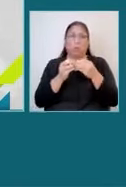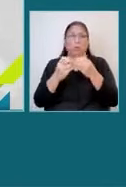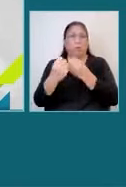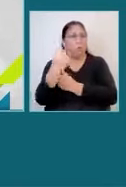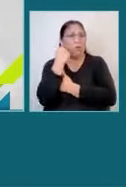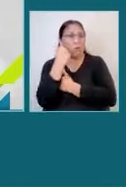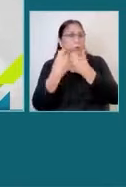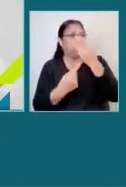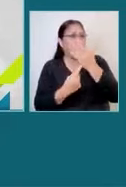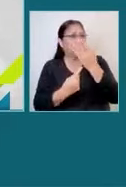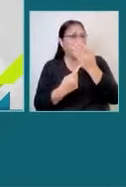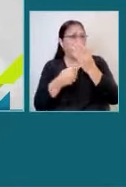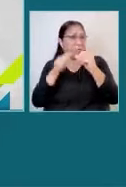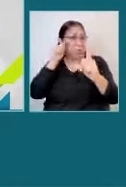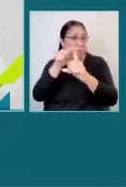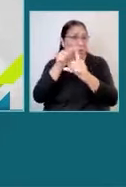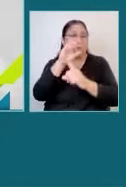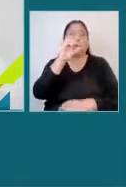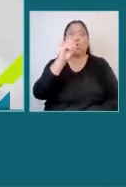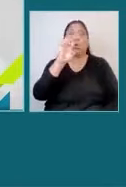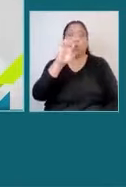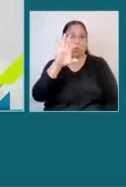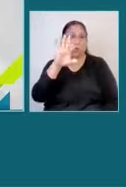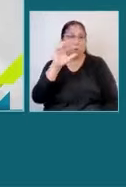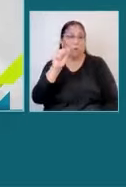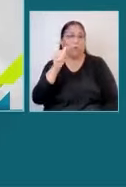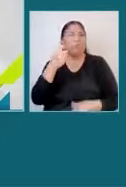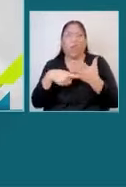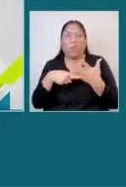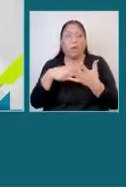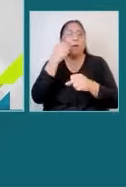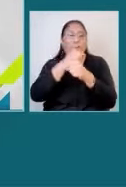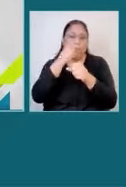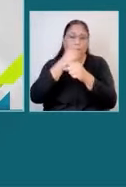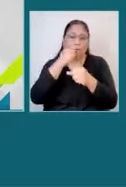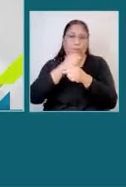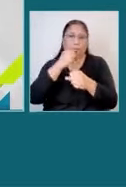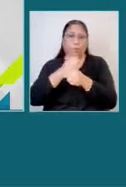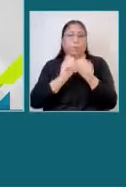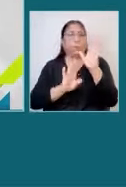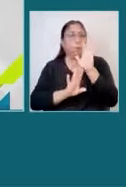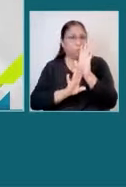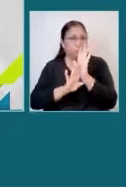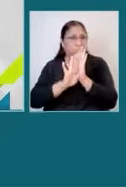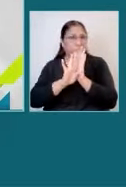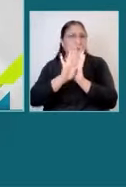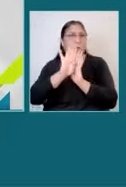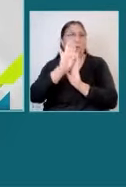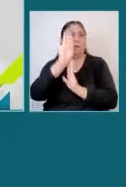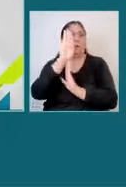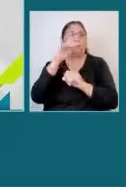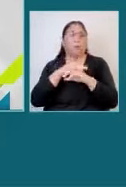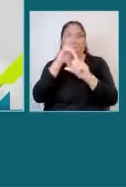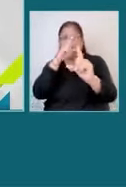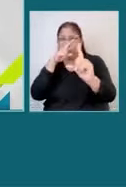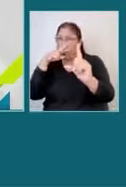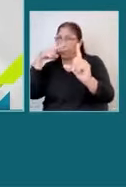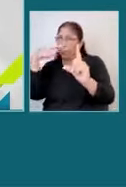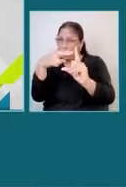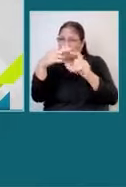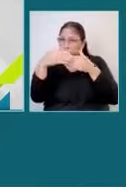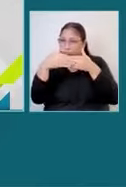fortalecimiento técnico específico con OEFA, trabajar en desarrollar con una mirada más de largo